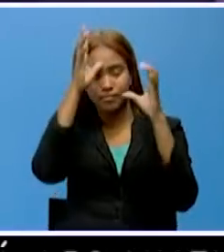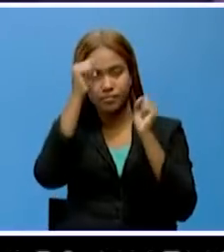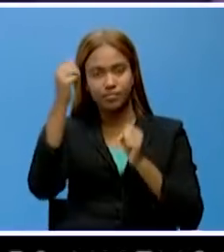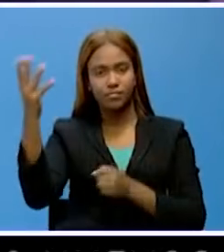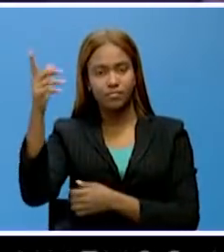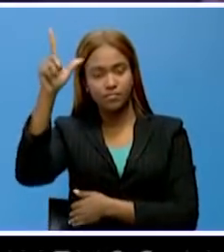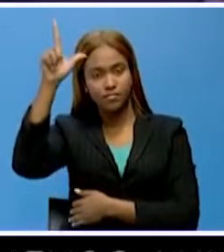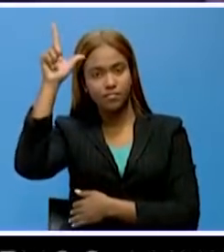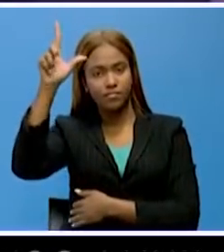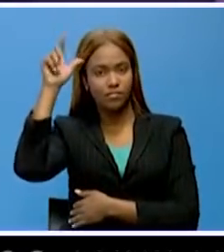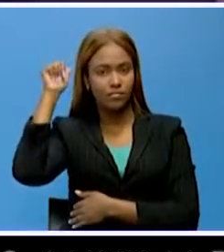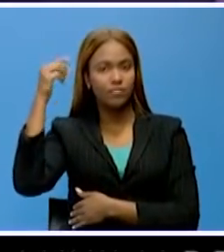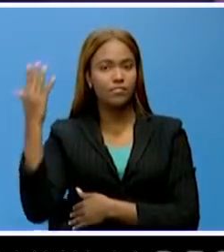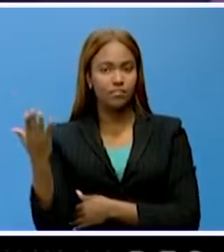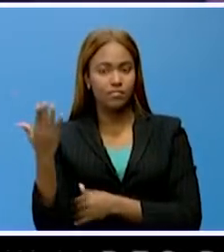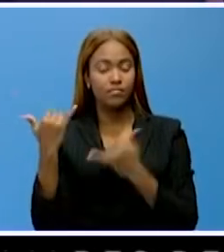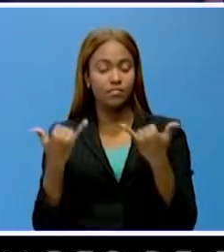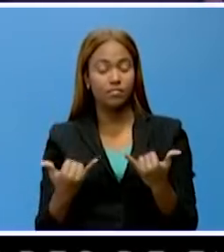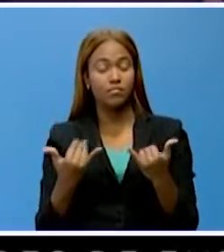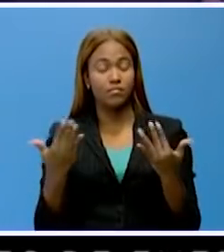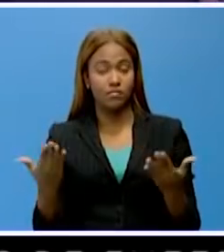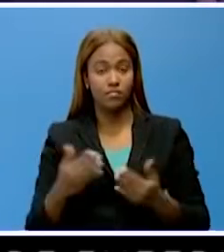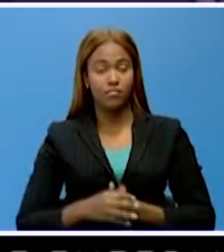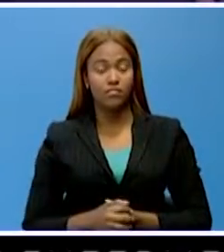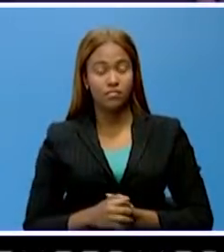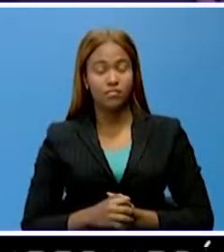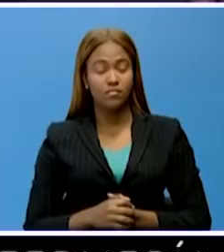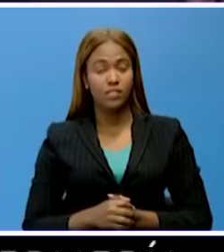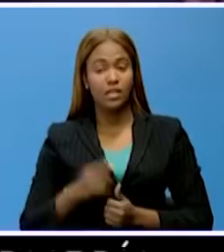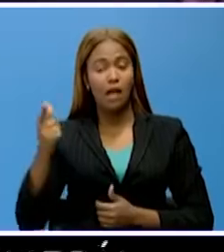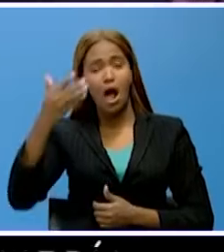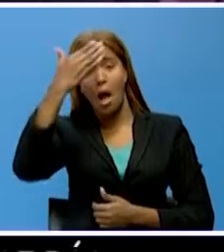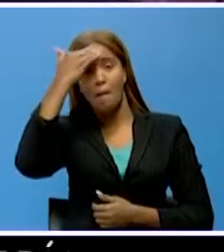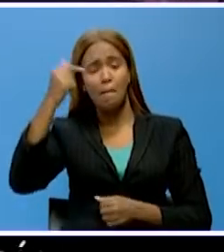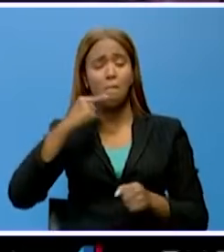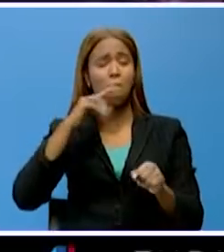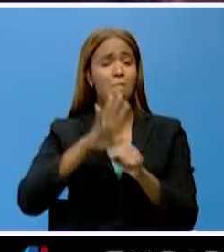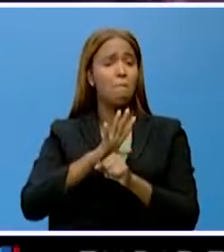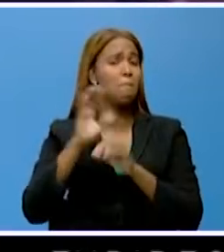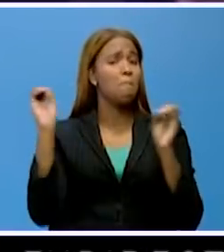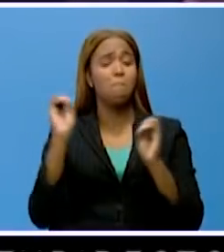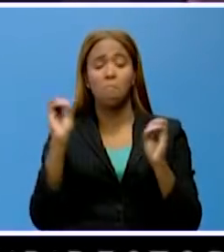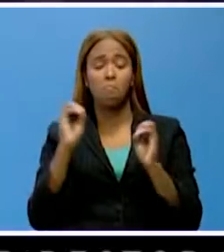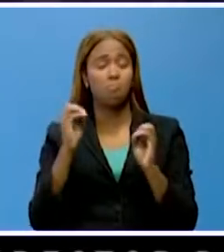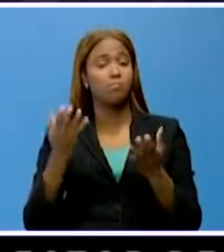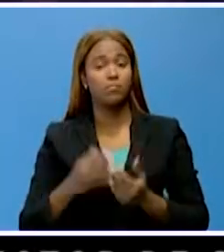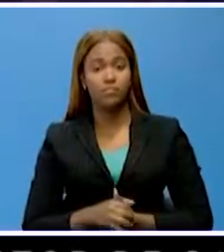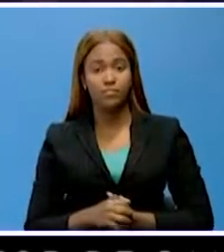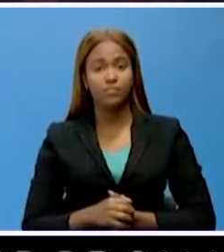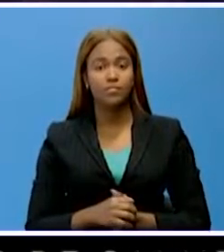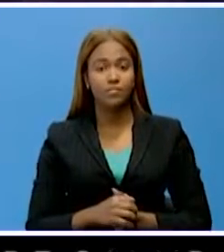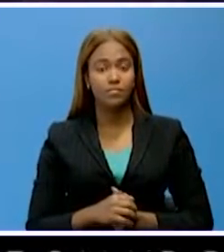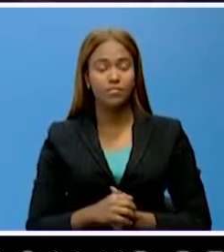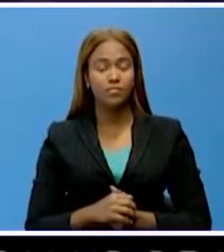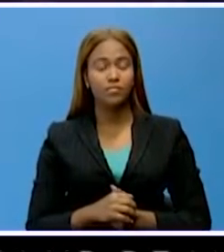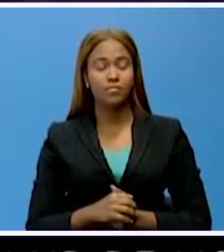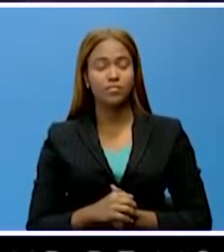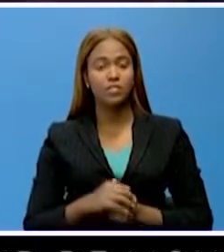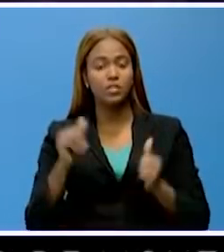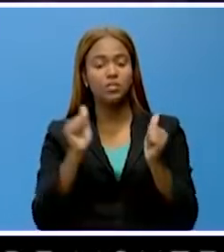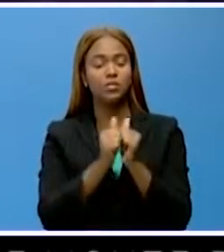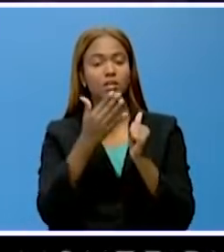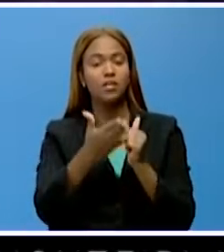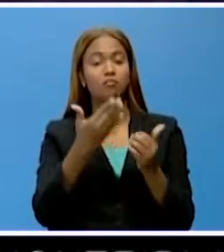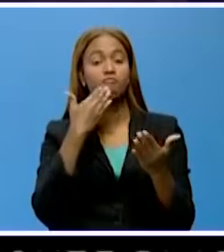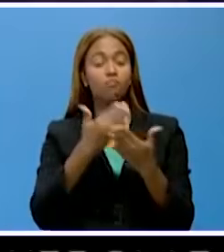presidente Abinader, que no se está olvidando de este pueblo. Con este